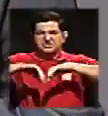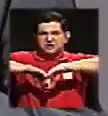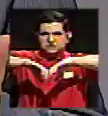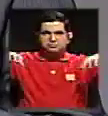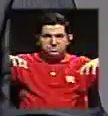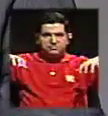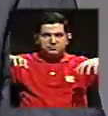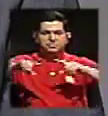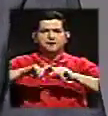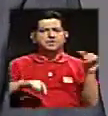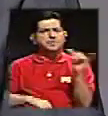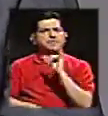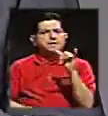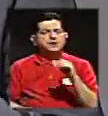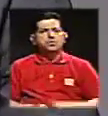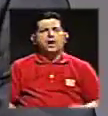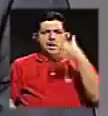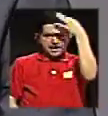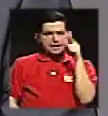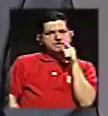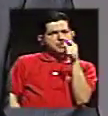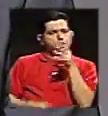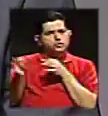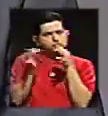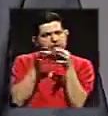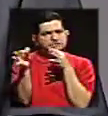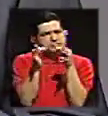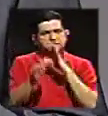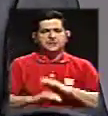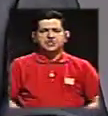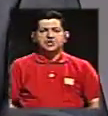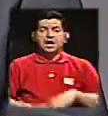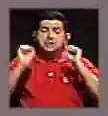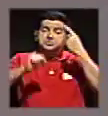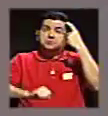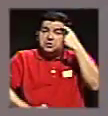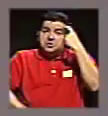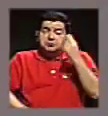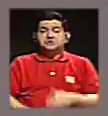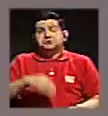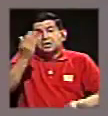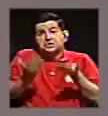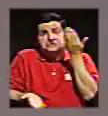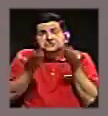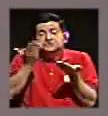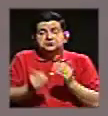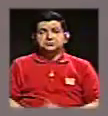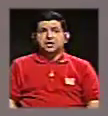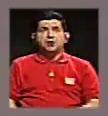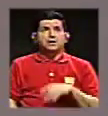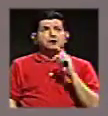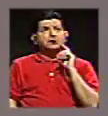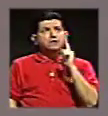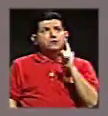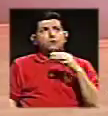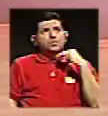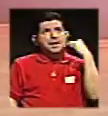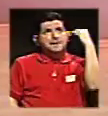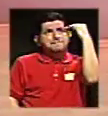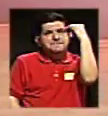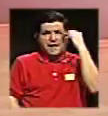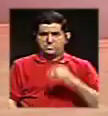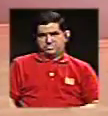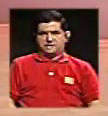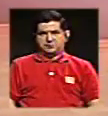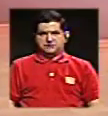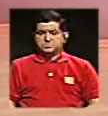también está eh la posición que usted nos expone que es se puede considerar eso como es como una madurez